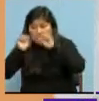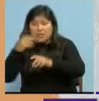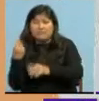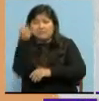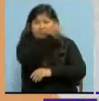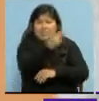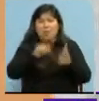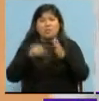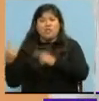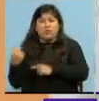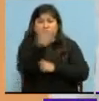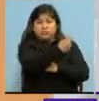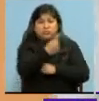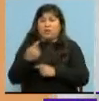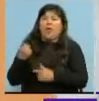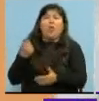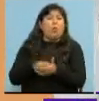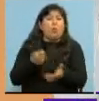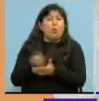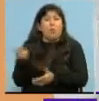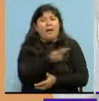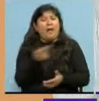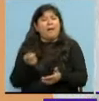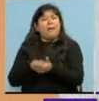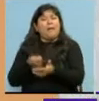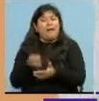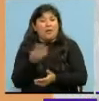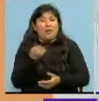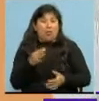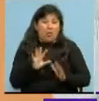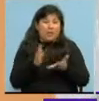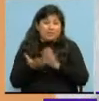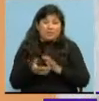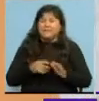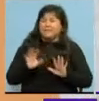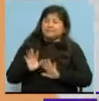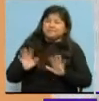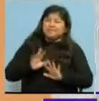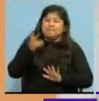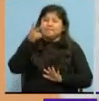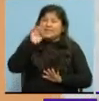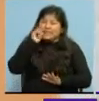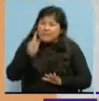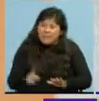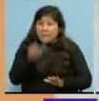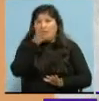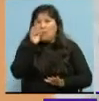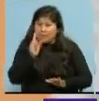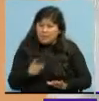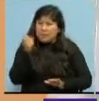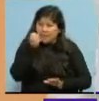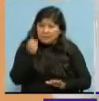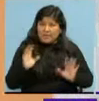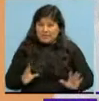estaríamos hablando quizás 30 mil 40 mil pesos pero así muy aproximado sin considerar otros costos por ejemplo